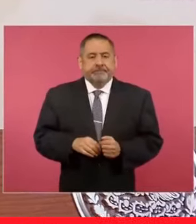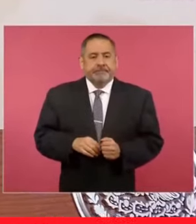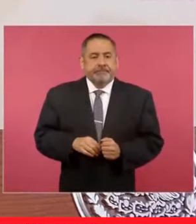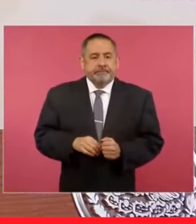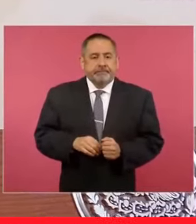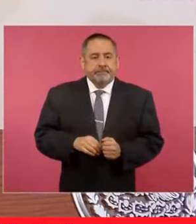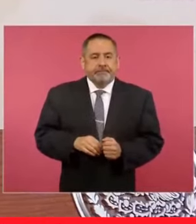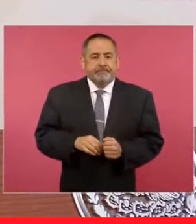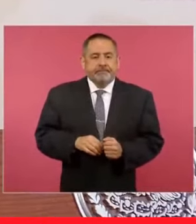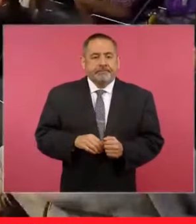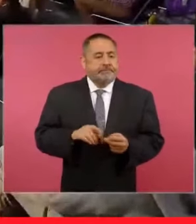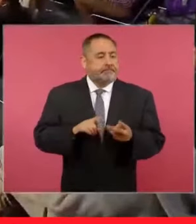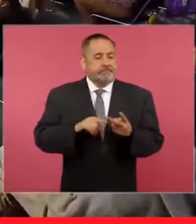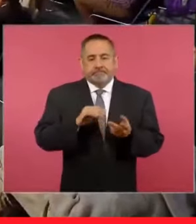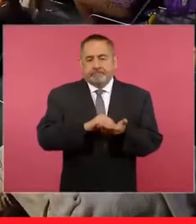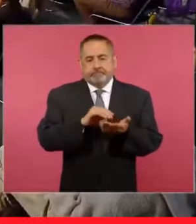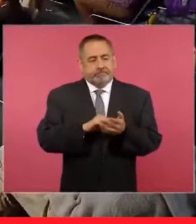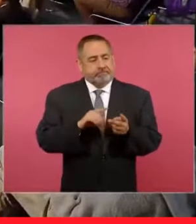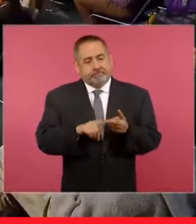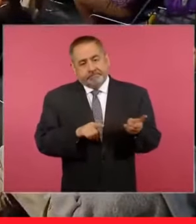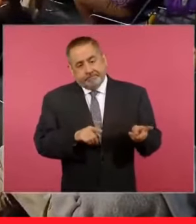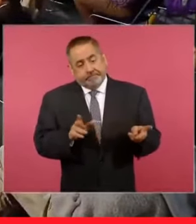clasista que